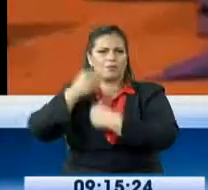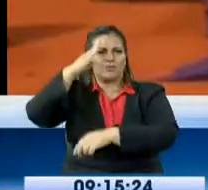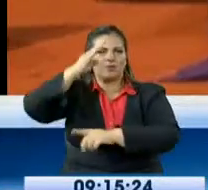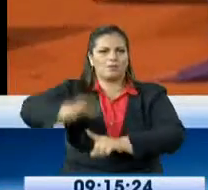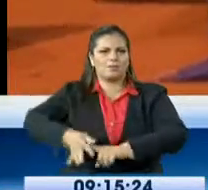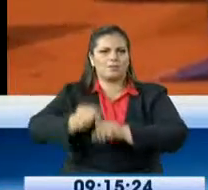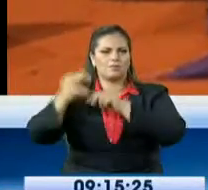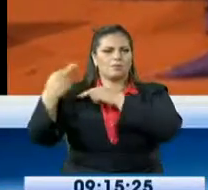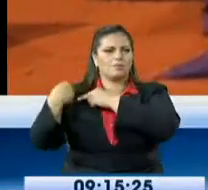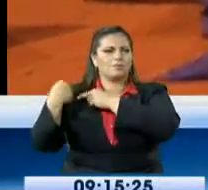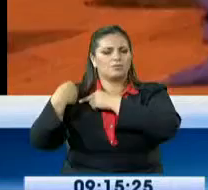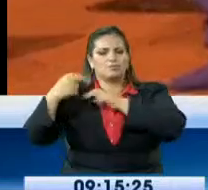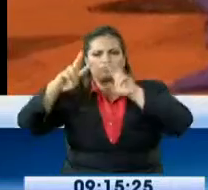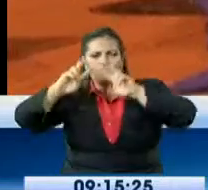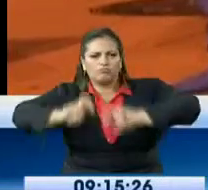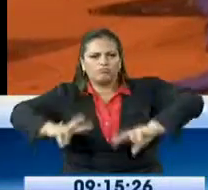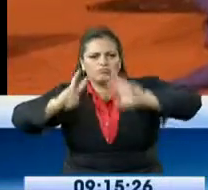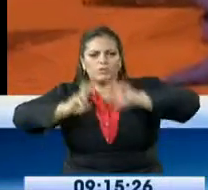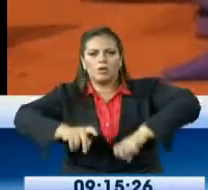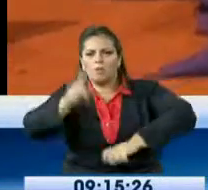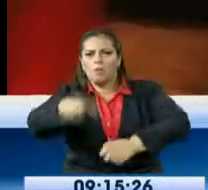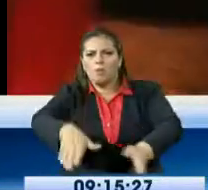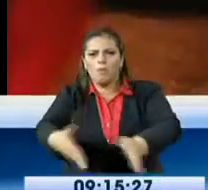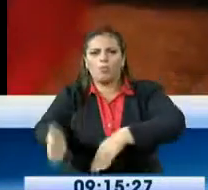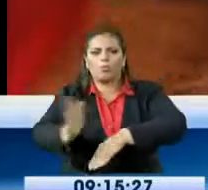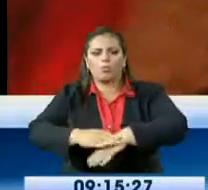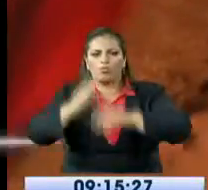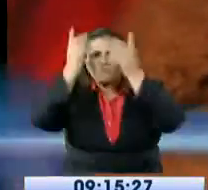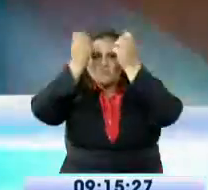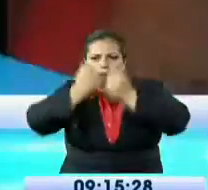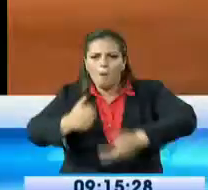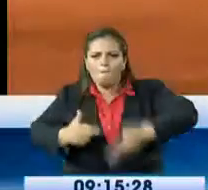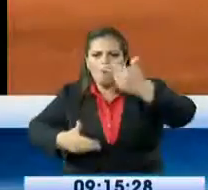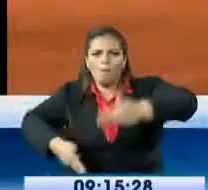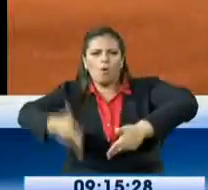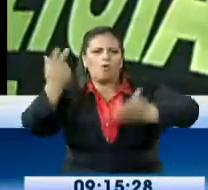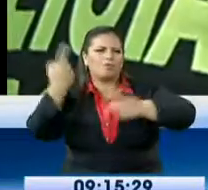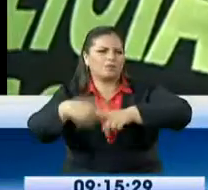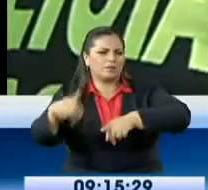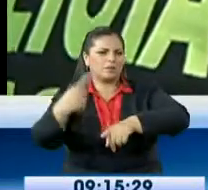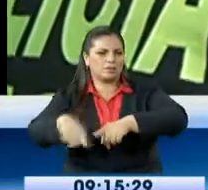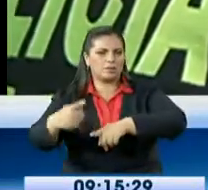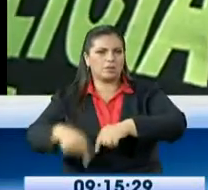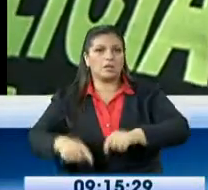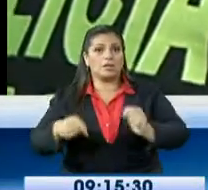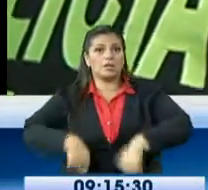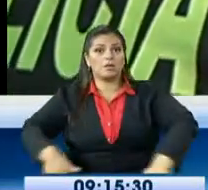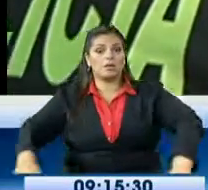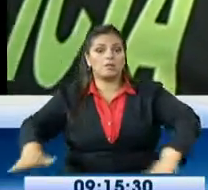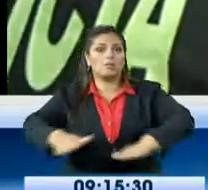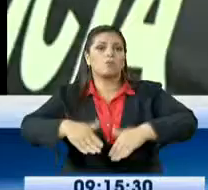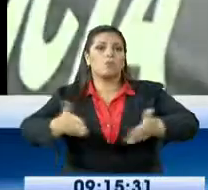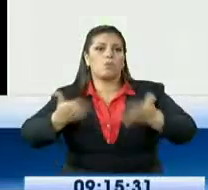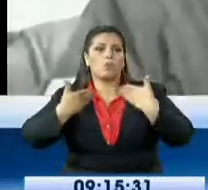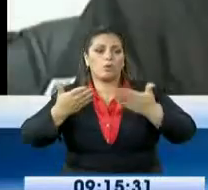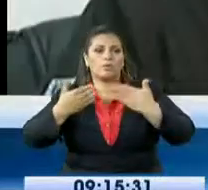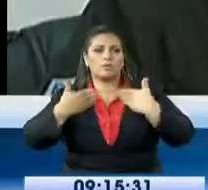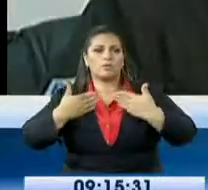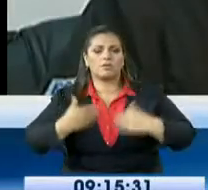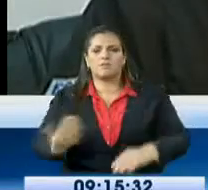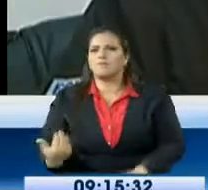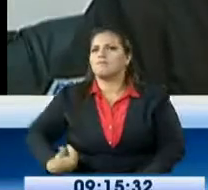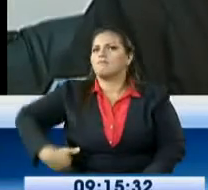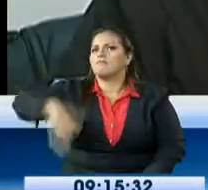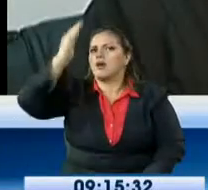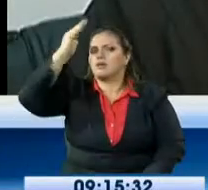un 16%. En la zona 8, particularmente en Guayaquil, asegura el porcentaje es mayor. Tenemos que en